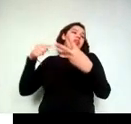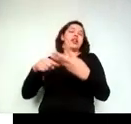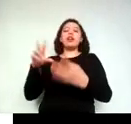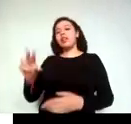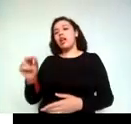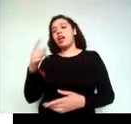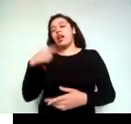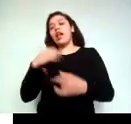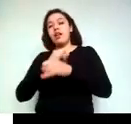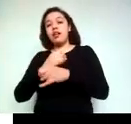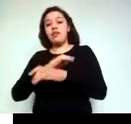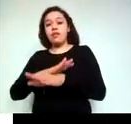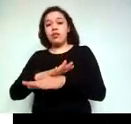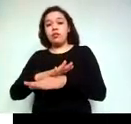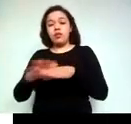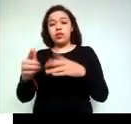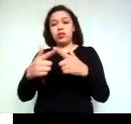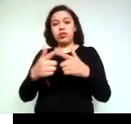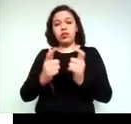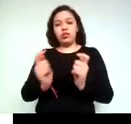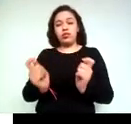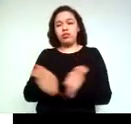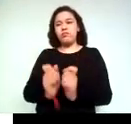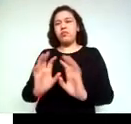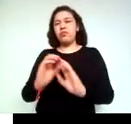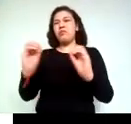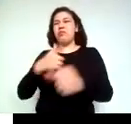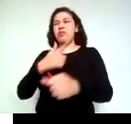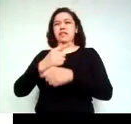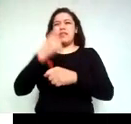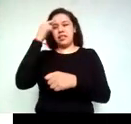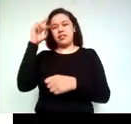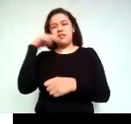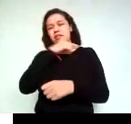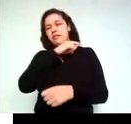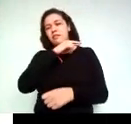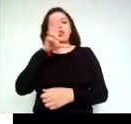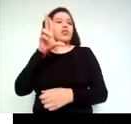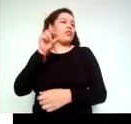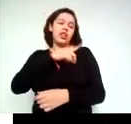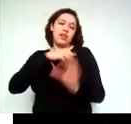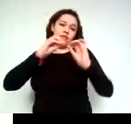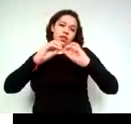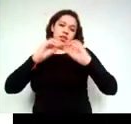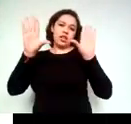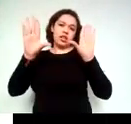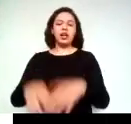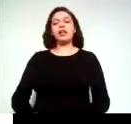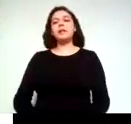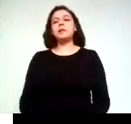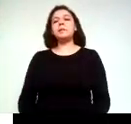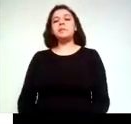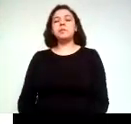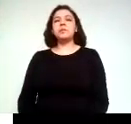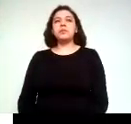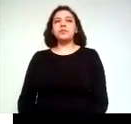plena identificación del colaborador. Es decir, si yo de repente voy a hacer un corte por área, pero resulta que hay un área